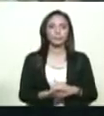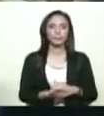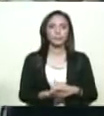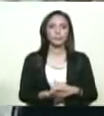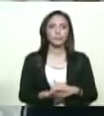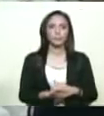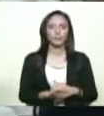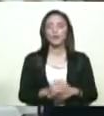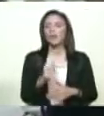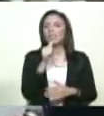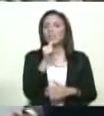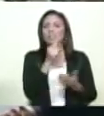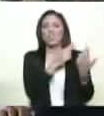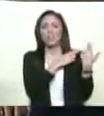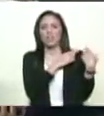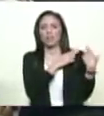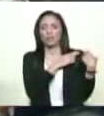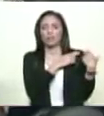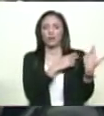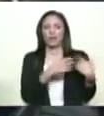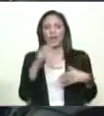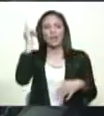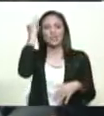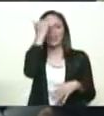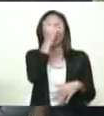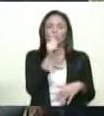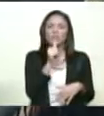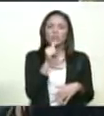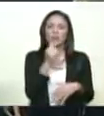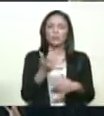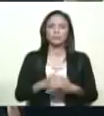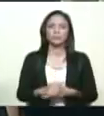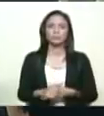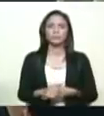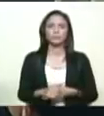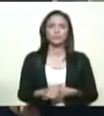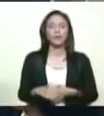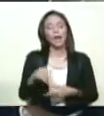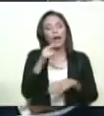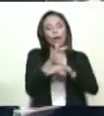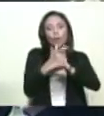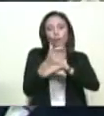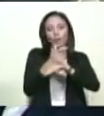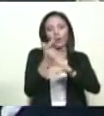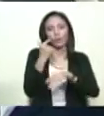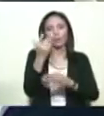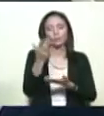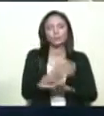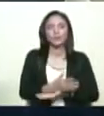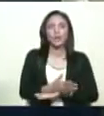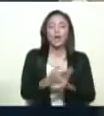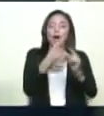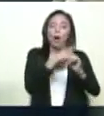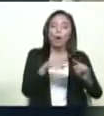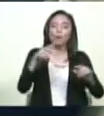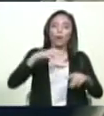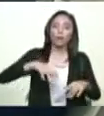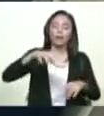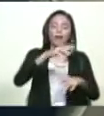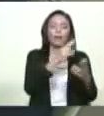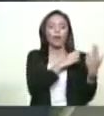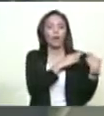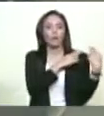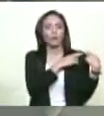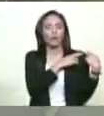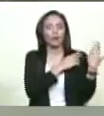el jefe constructor de esa estructura en yaracuy león heredia y quien es la jefa constructora de